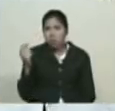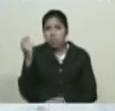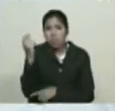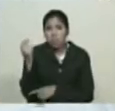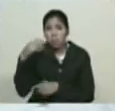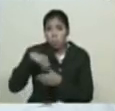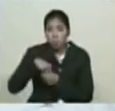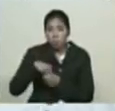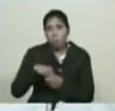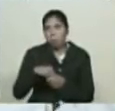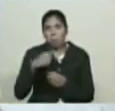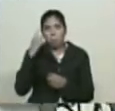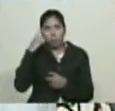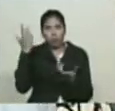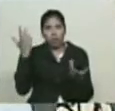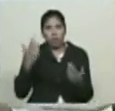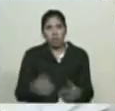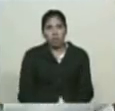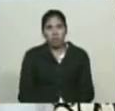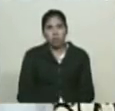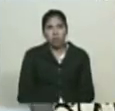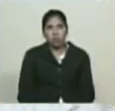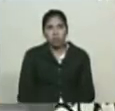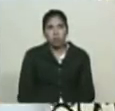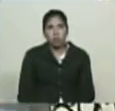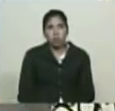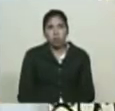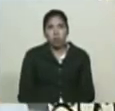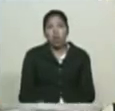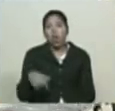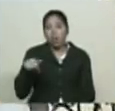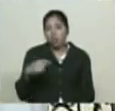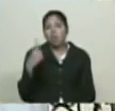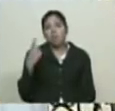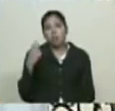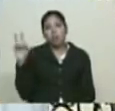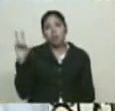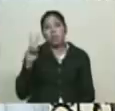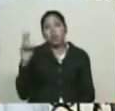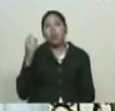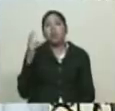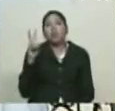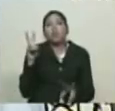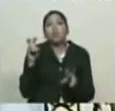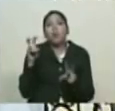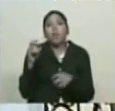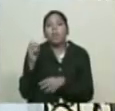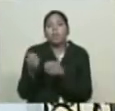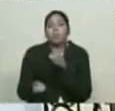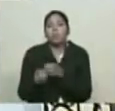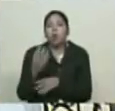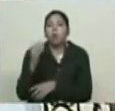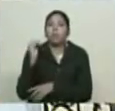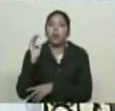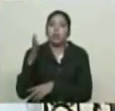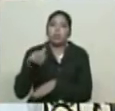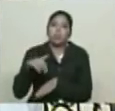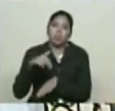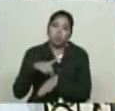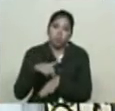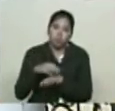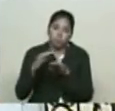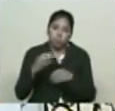Asamblea Nacional Adecaburguesa. En Venezuela hace falta una nueva Asamblea Nacional, un nuevo poder legislativo que represente a todo el